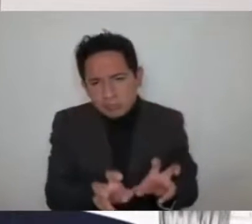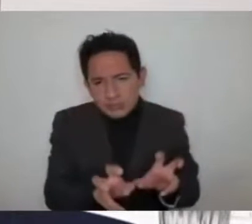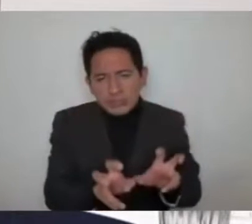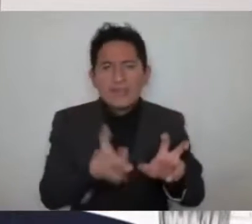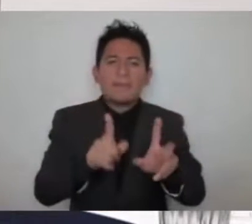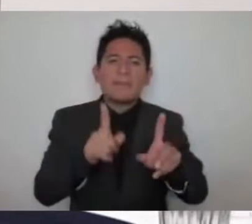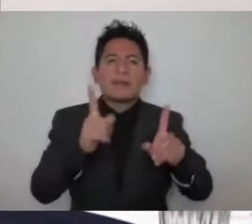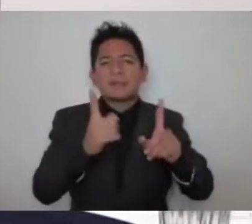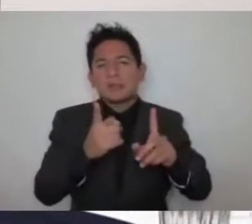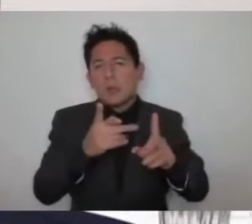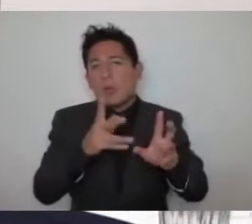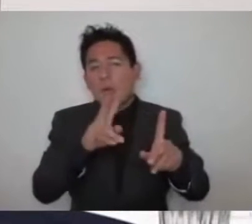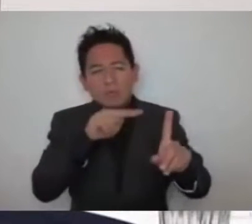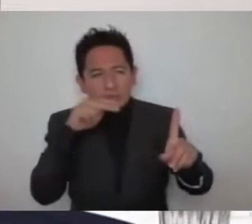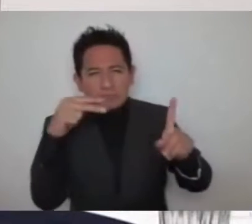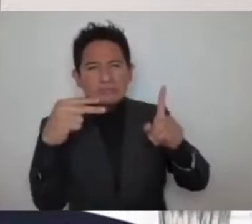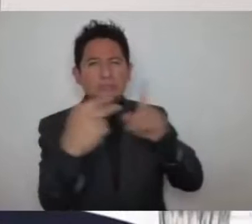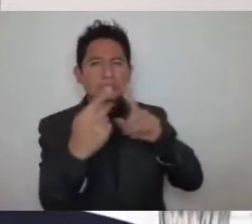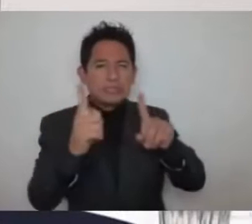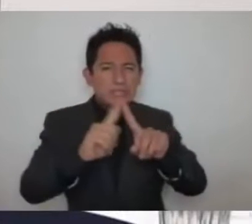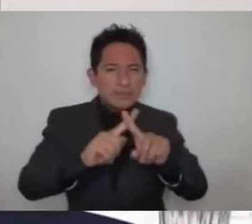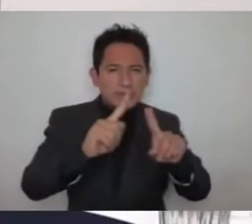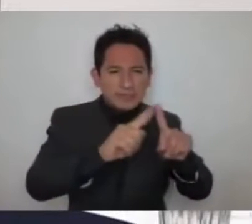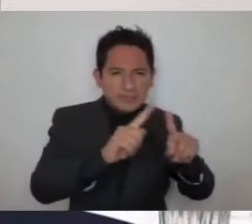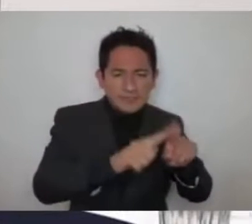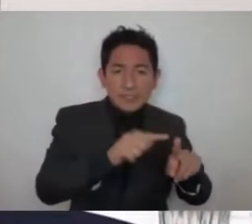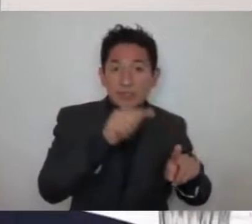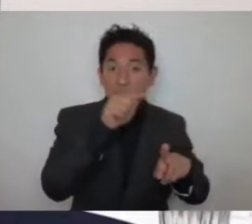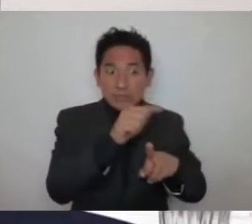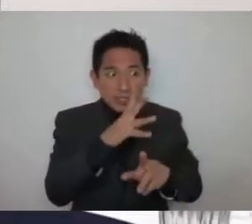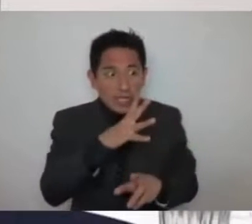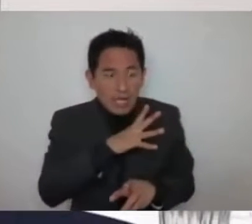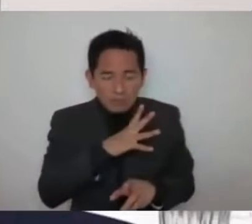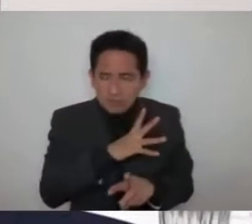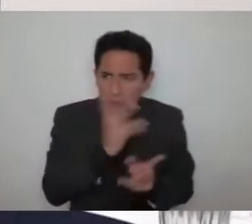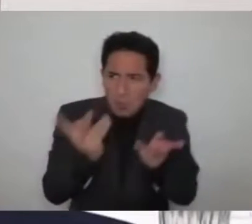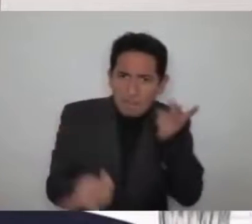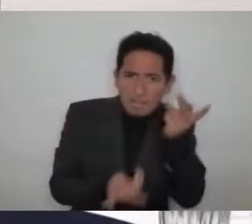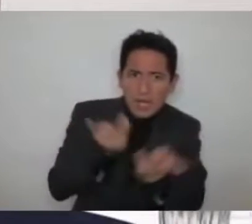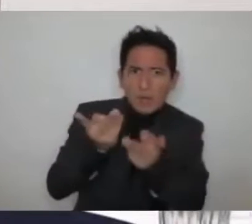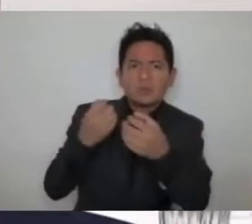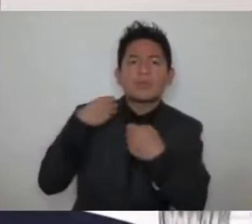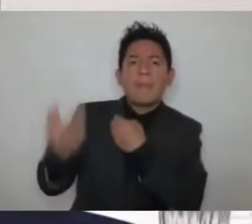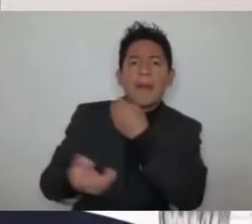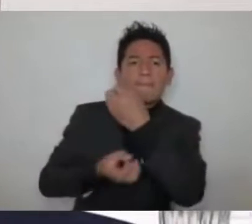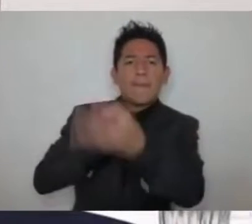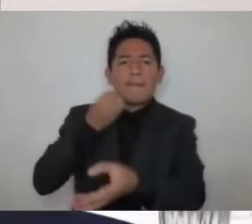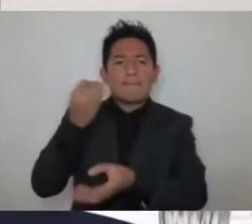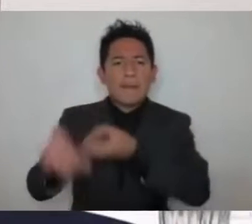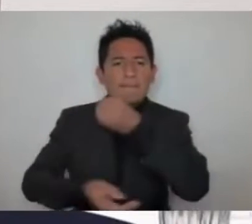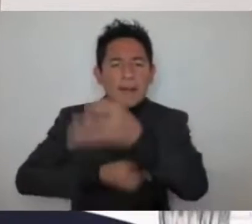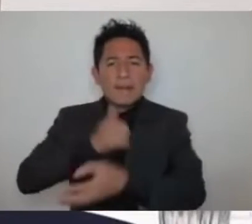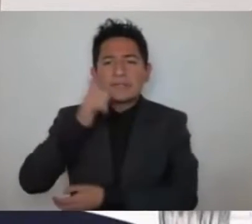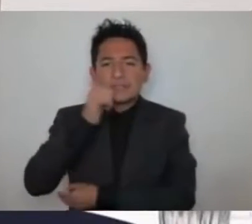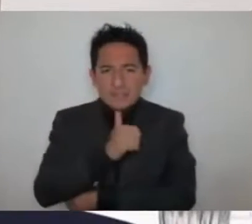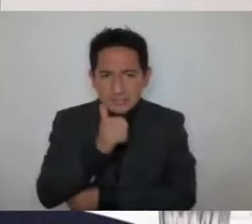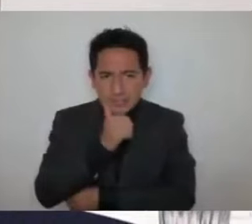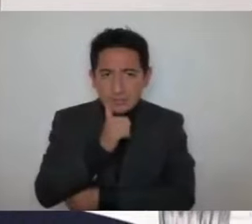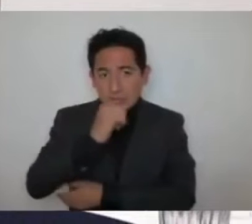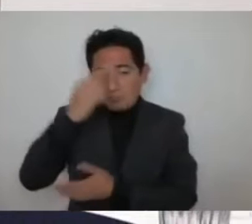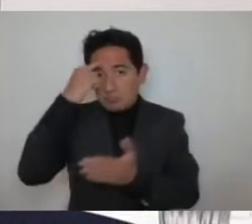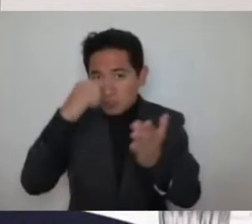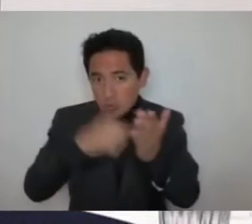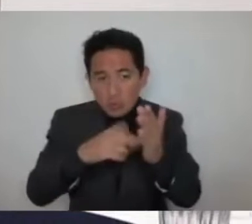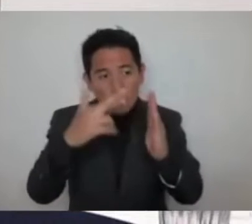siguen arrojando preguntas y yo no lo necesariamente malo creo que un código o una reglamentación constitucional que tratara de colmar todos los